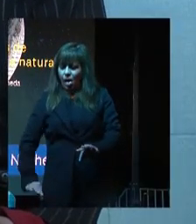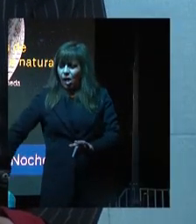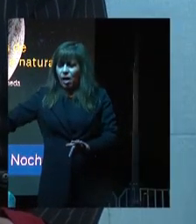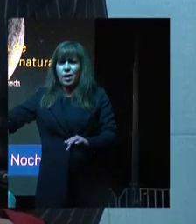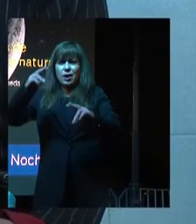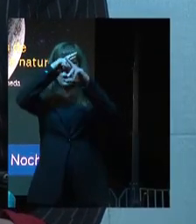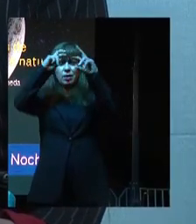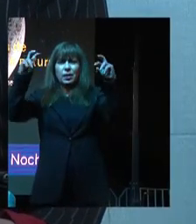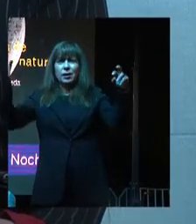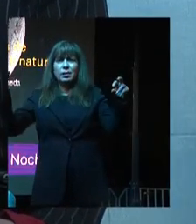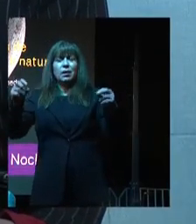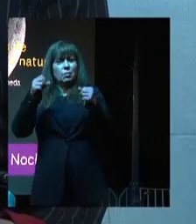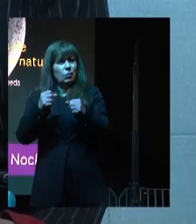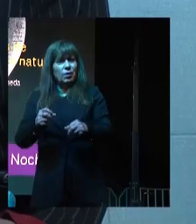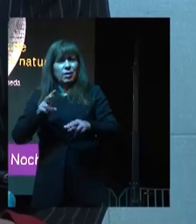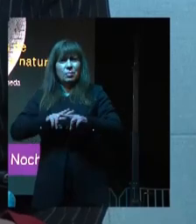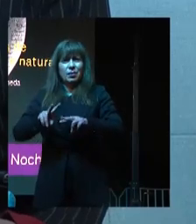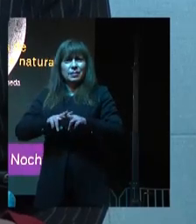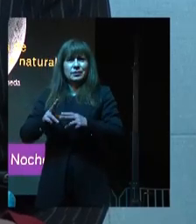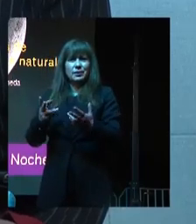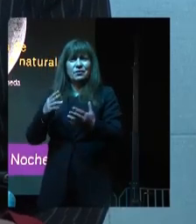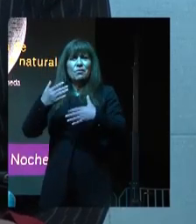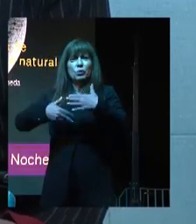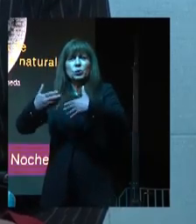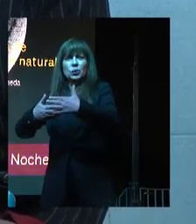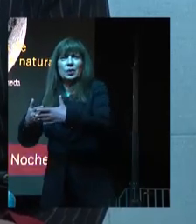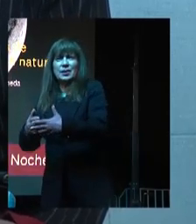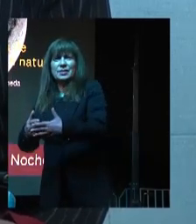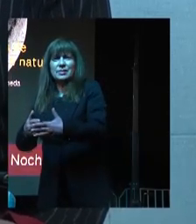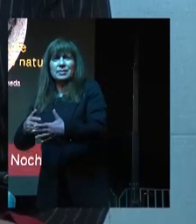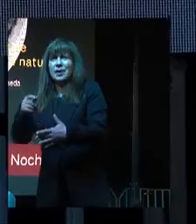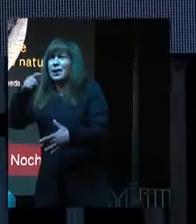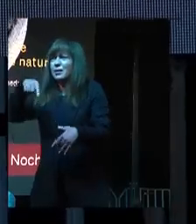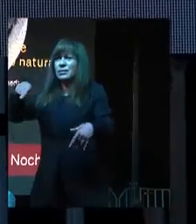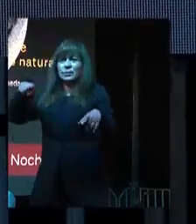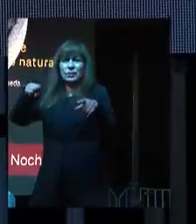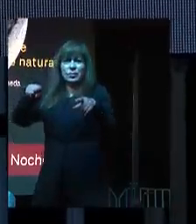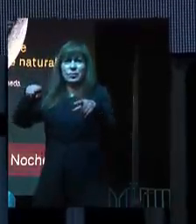mejor podríamos hacer algunas de las funciones que tiene esto. Pero nadie va a tener